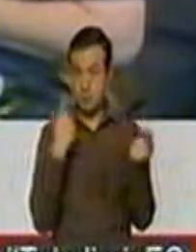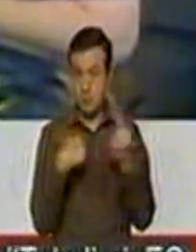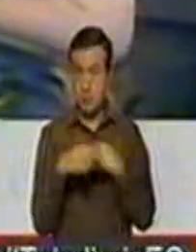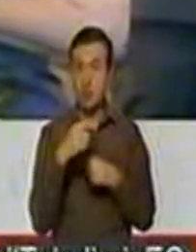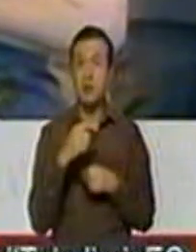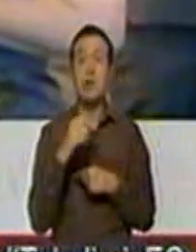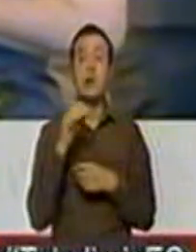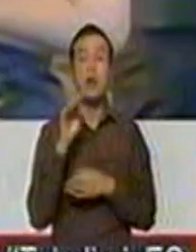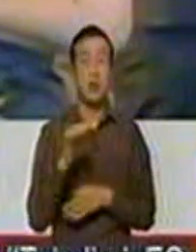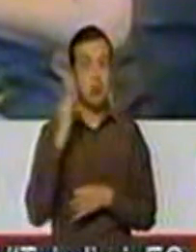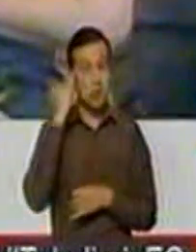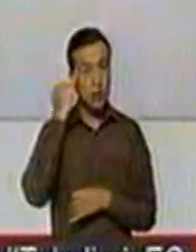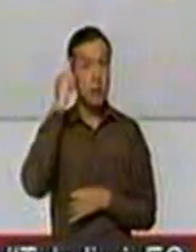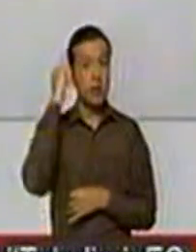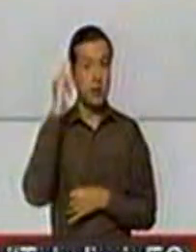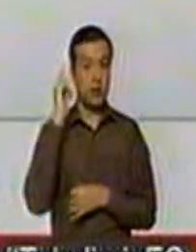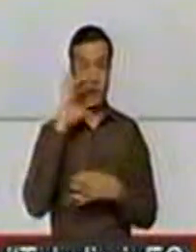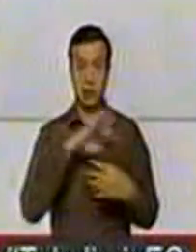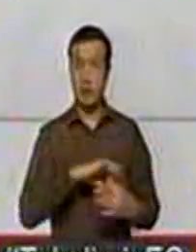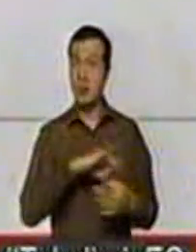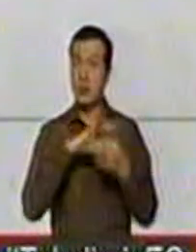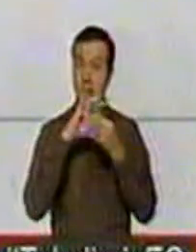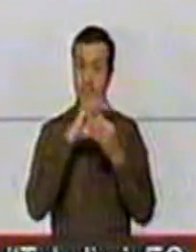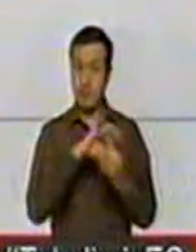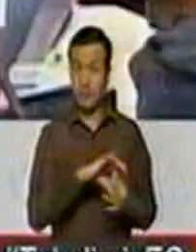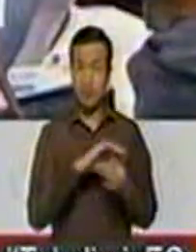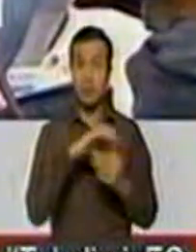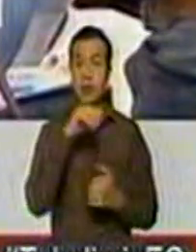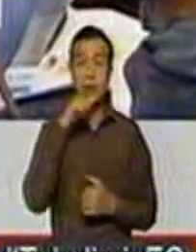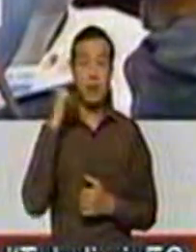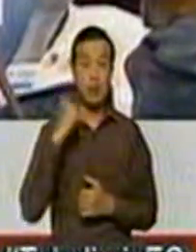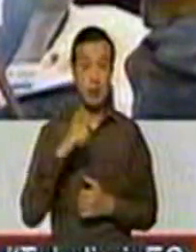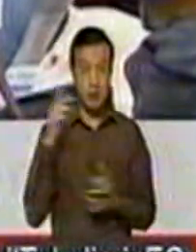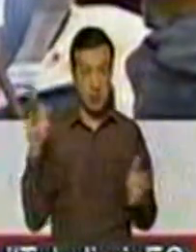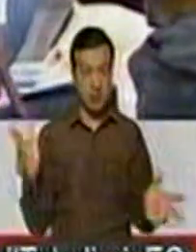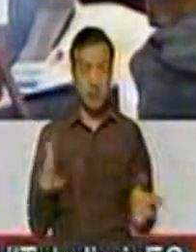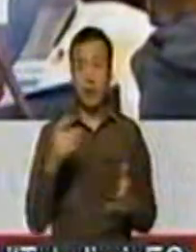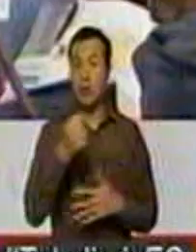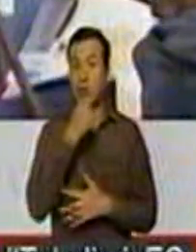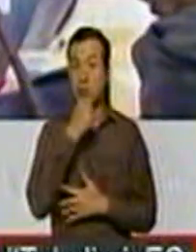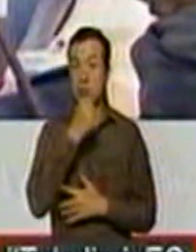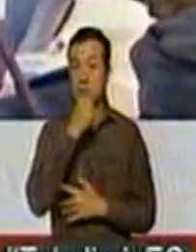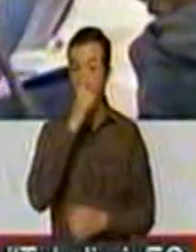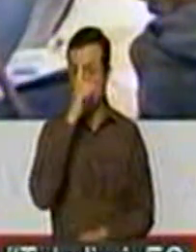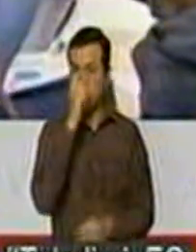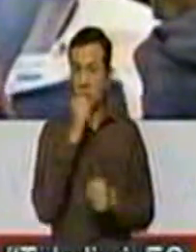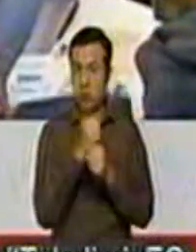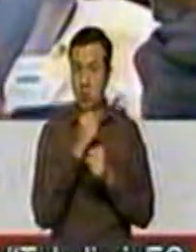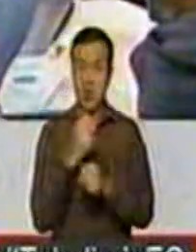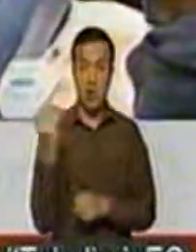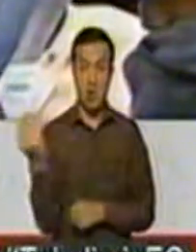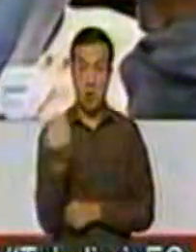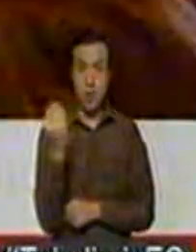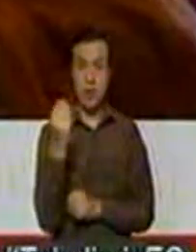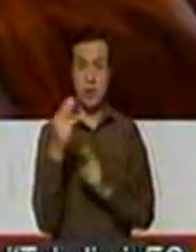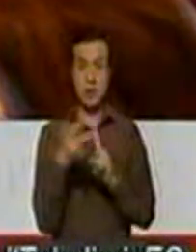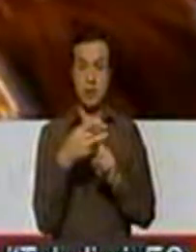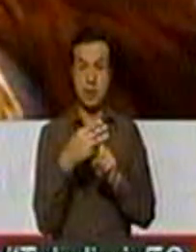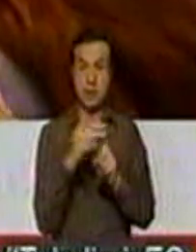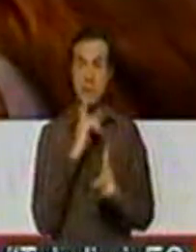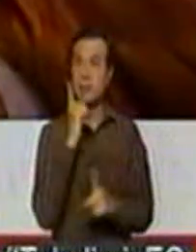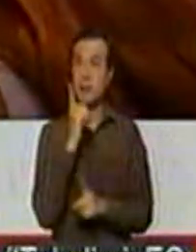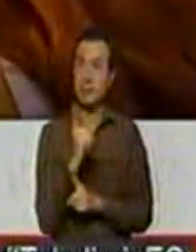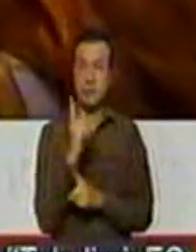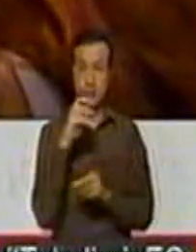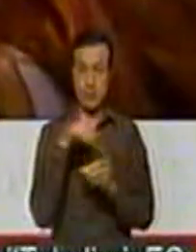parte de las iniciativas de esta alianza, Cervecería Nacional promueve entrevistas laborales para jóvenes de manera virtual. Dentro de la